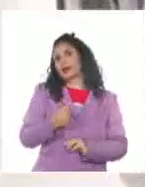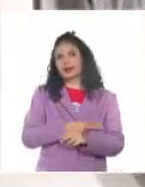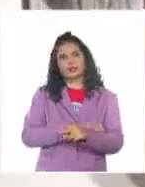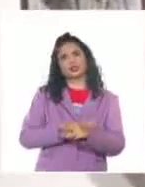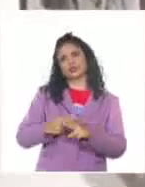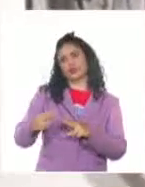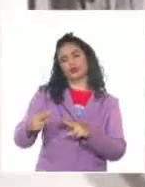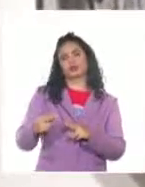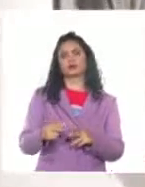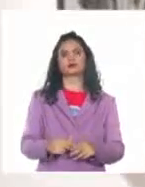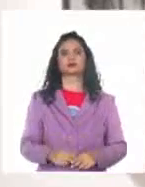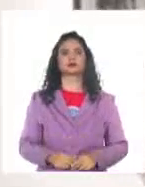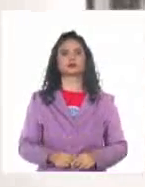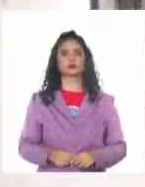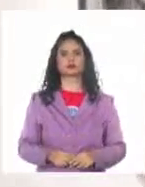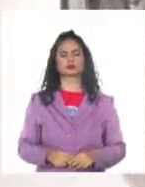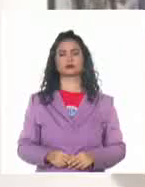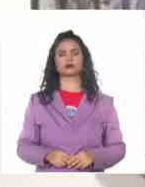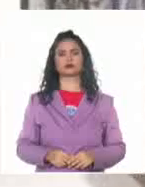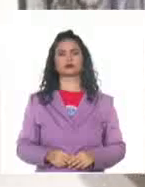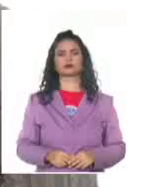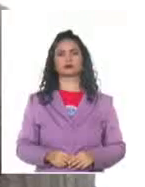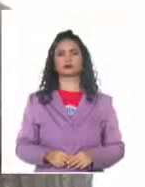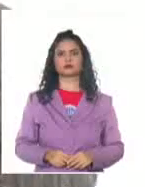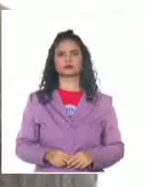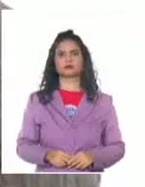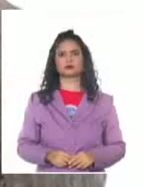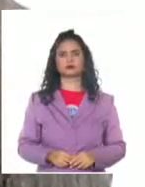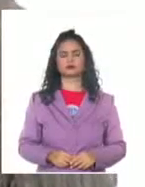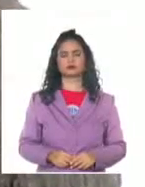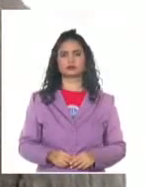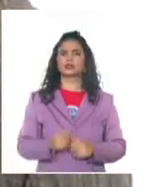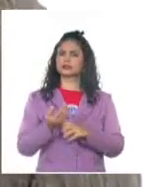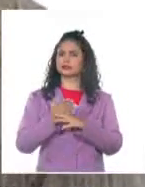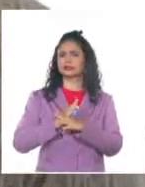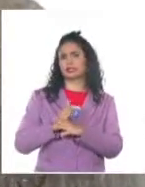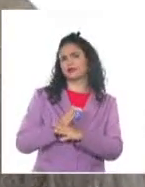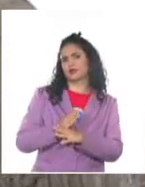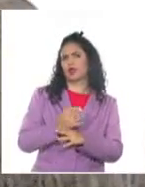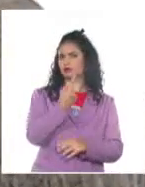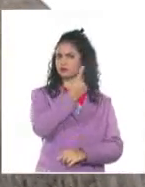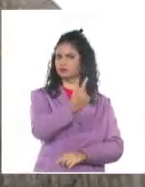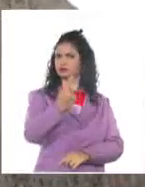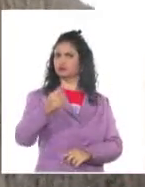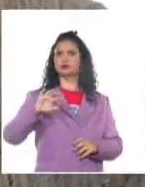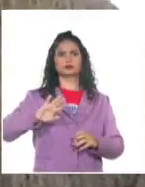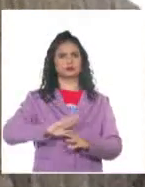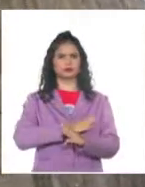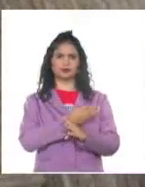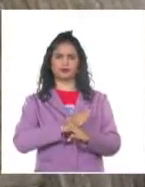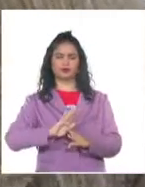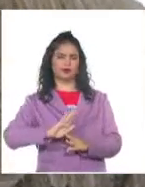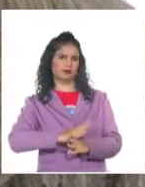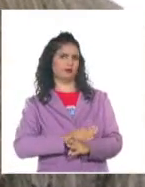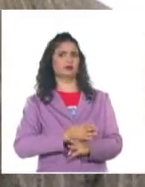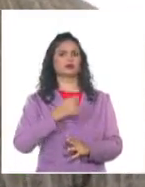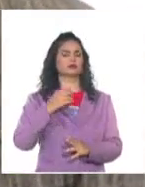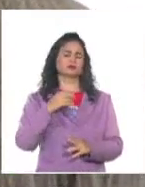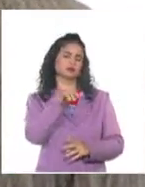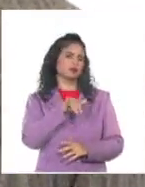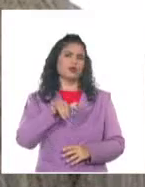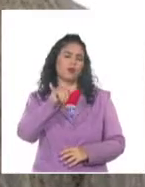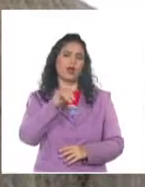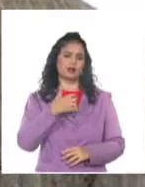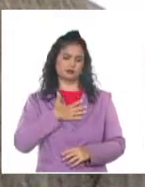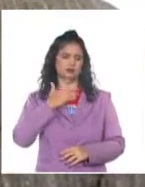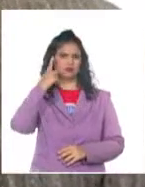clavada en una máquina de coser. Es traer otro aliento, es una alerta de traer de nuevo un sueño,